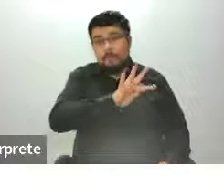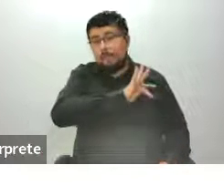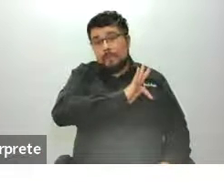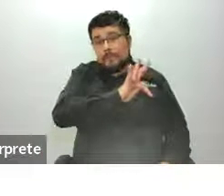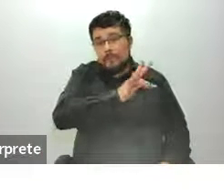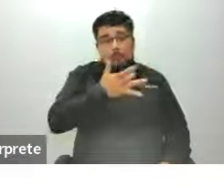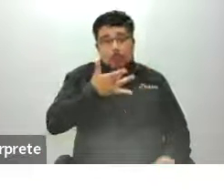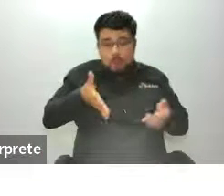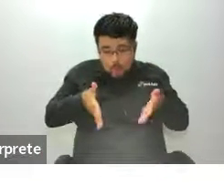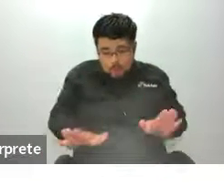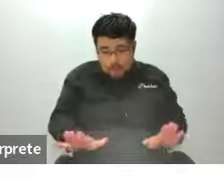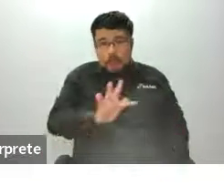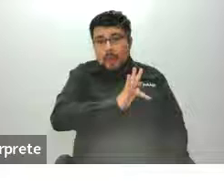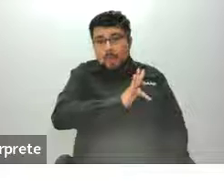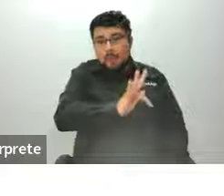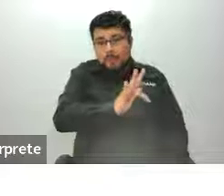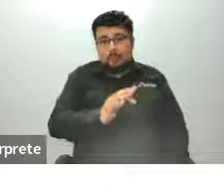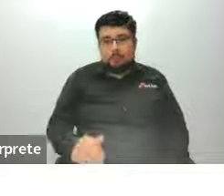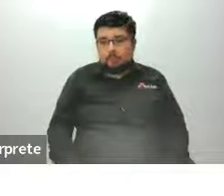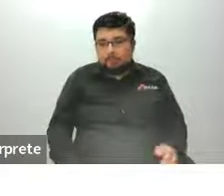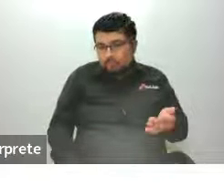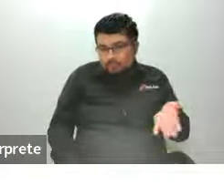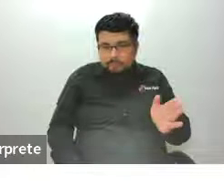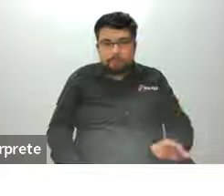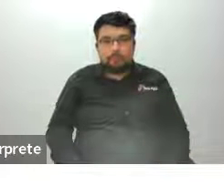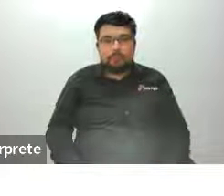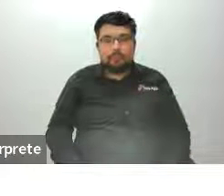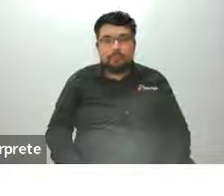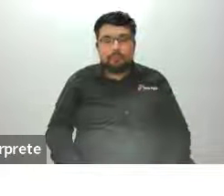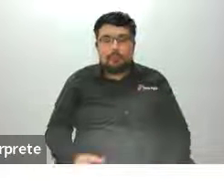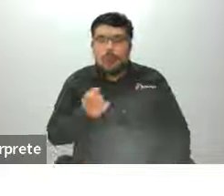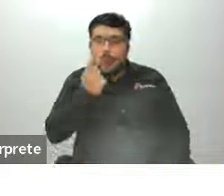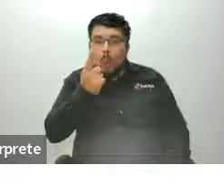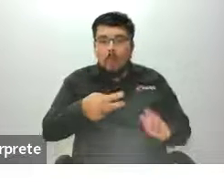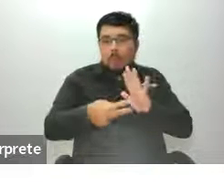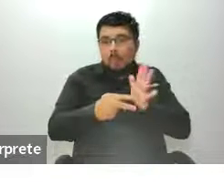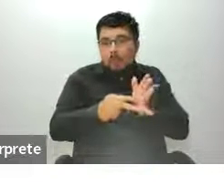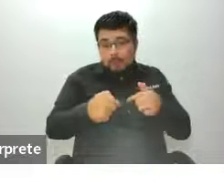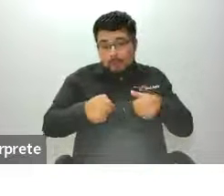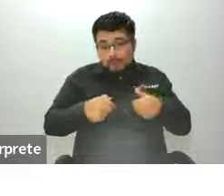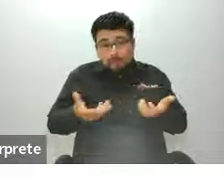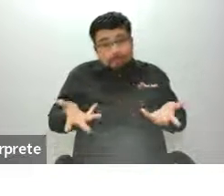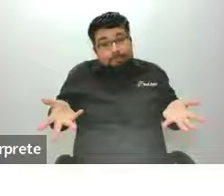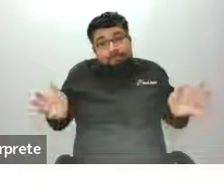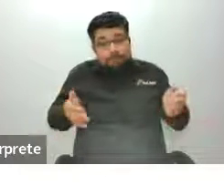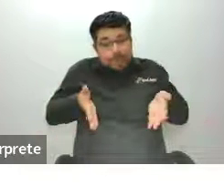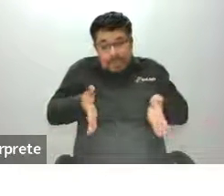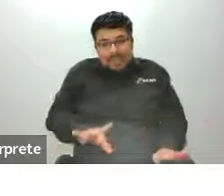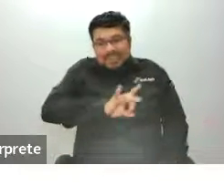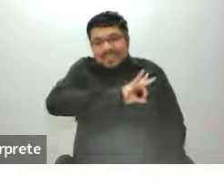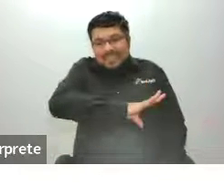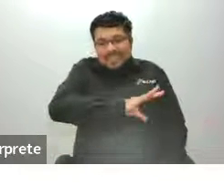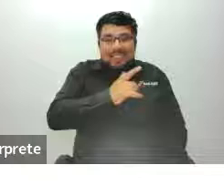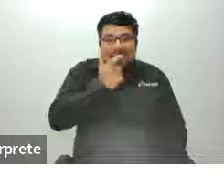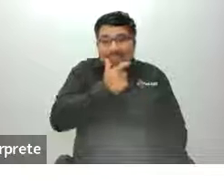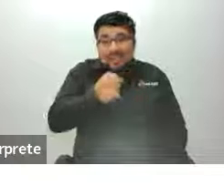nací en Francia. Tenía un potencial, pero el problema es que nací en Chile. Por lo tanto,